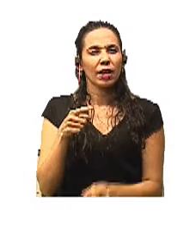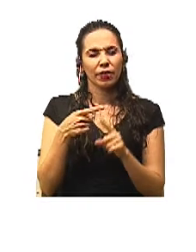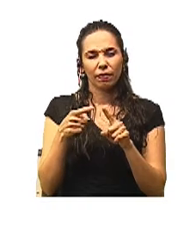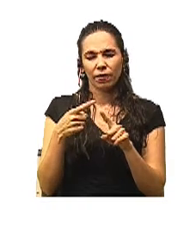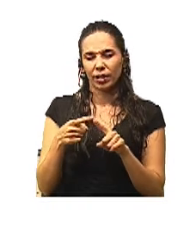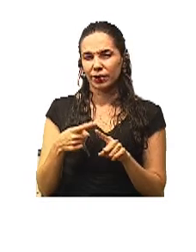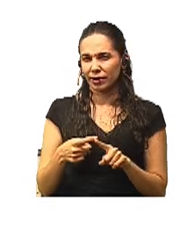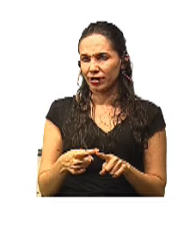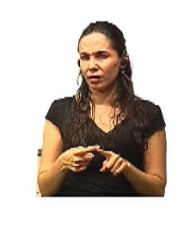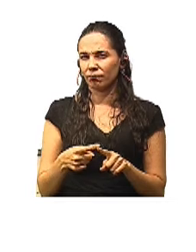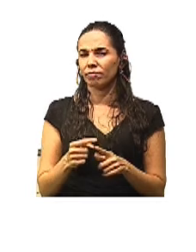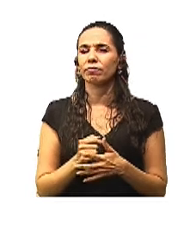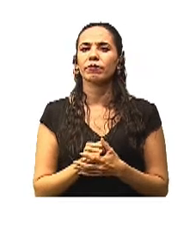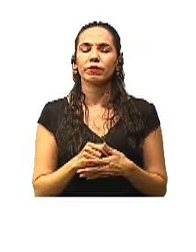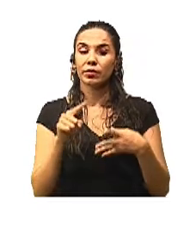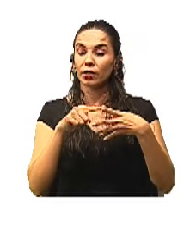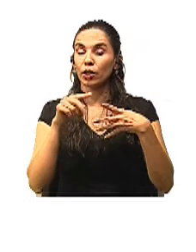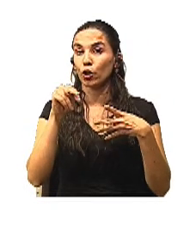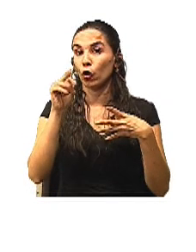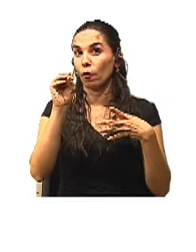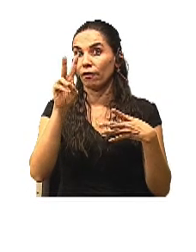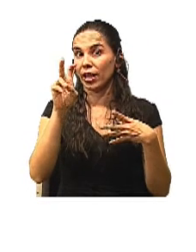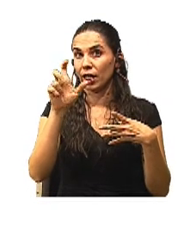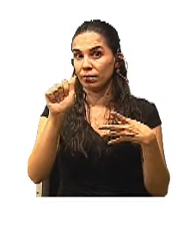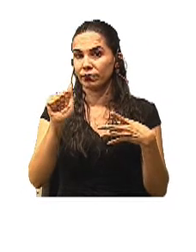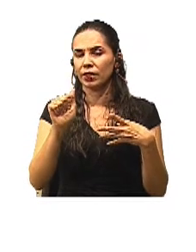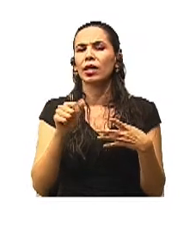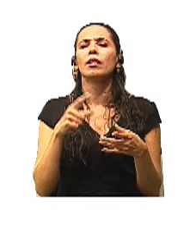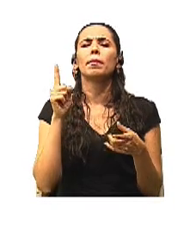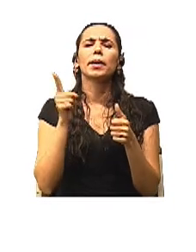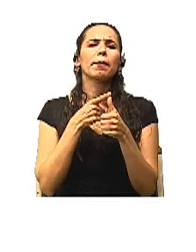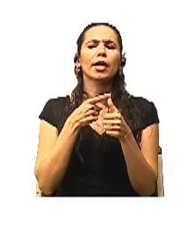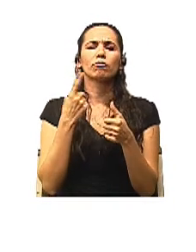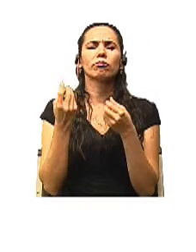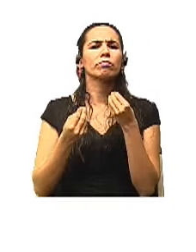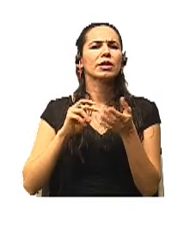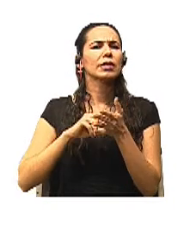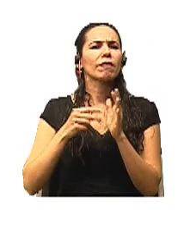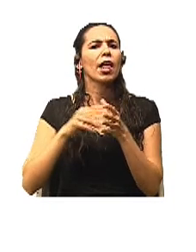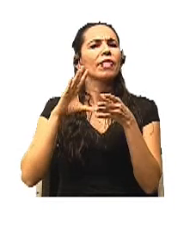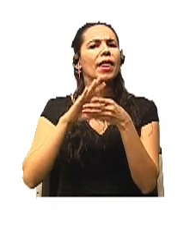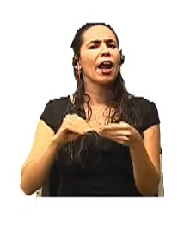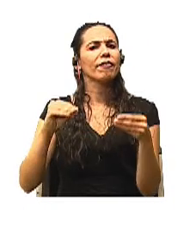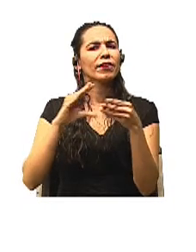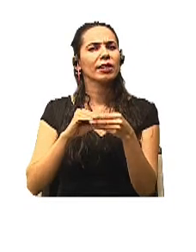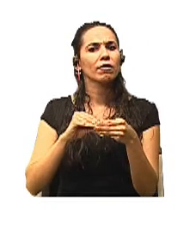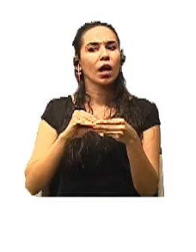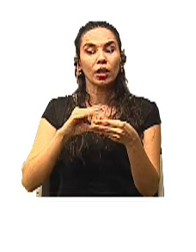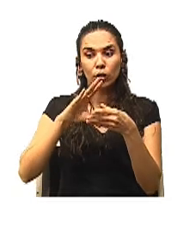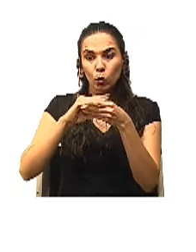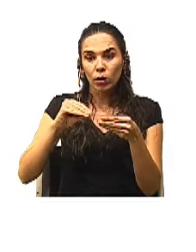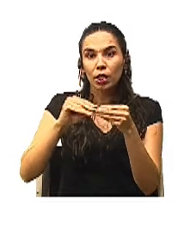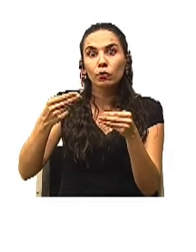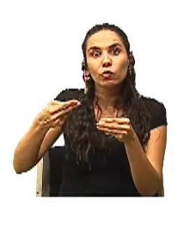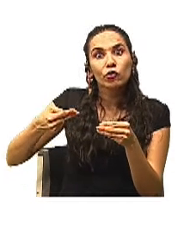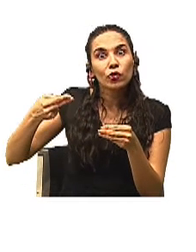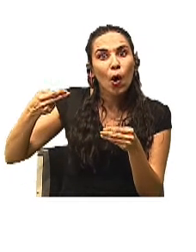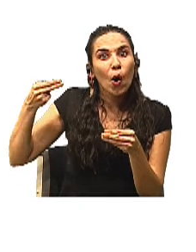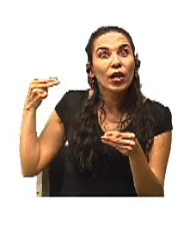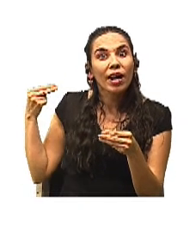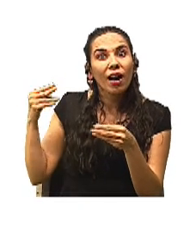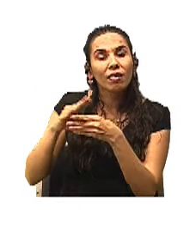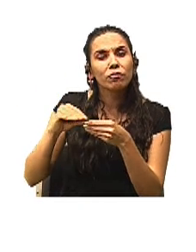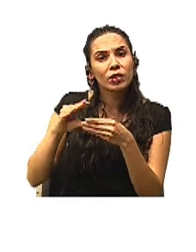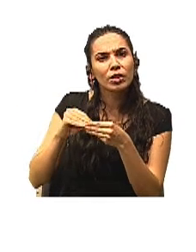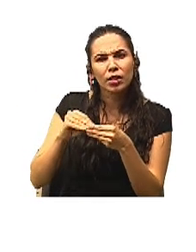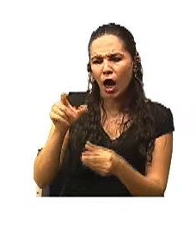literario. En primer lugar, es narrativo, es decir, se cuenta una historia y es